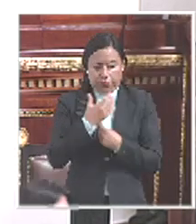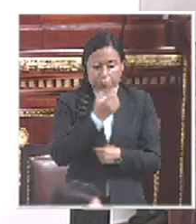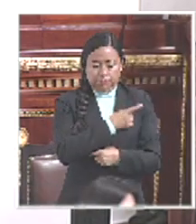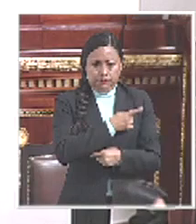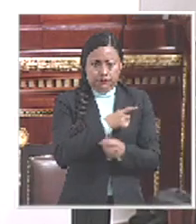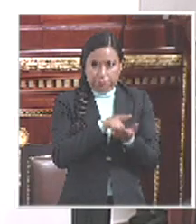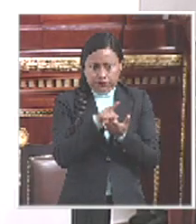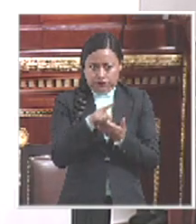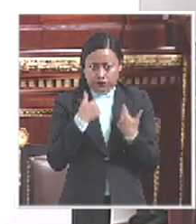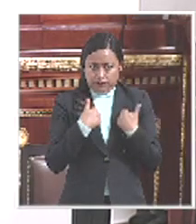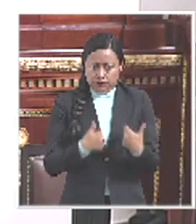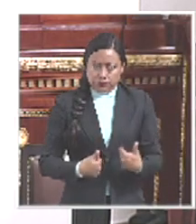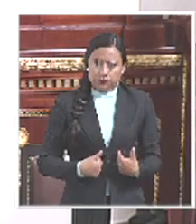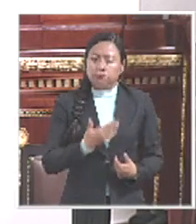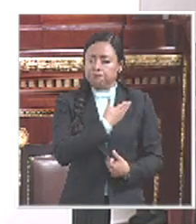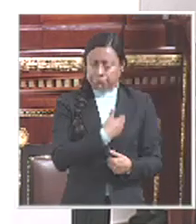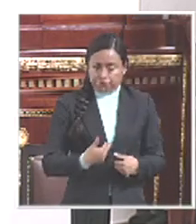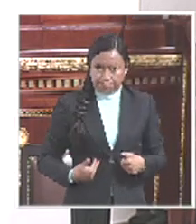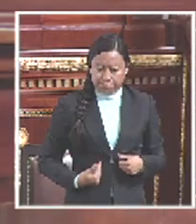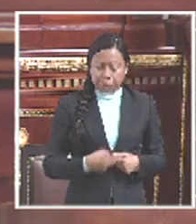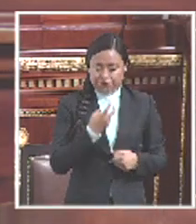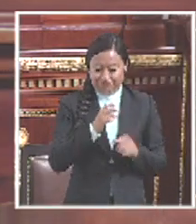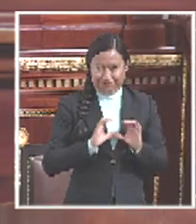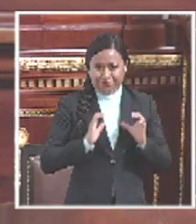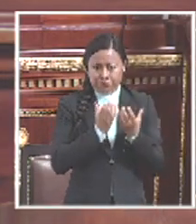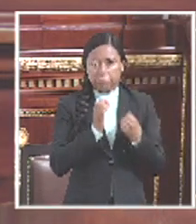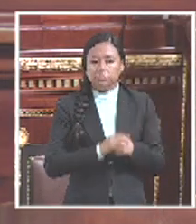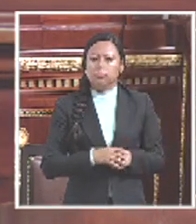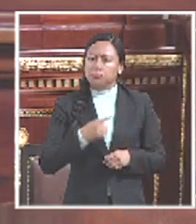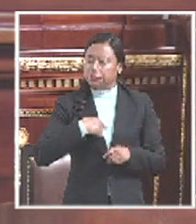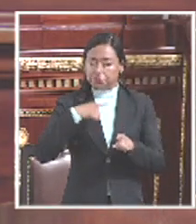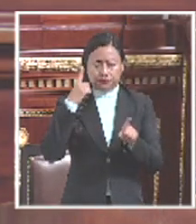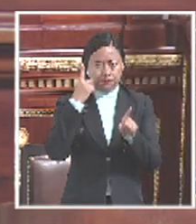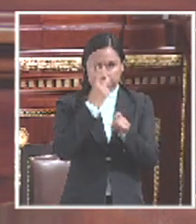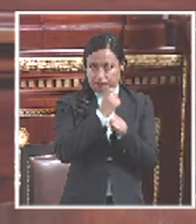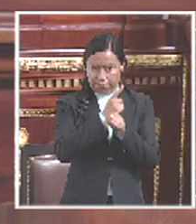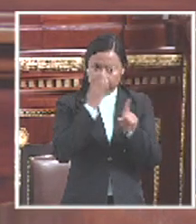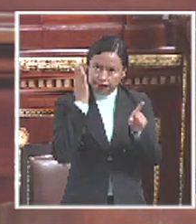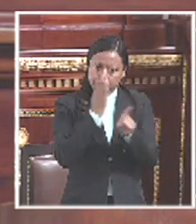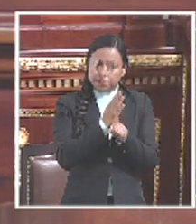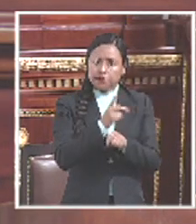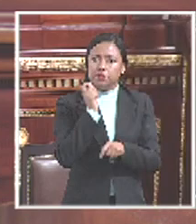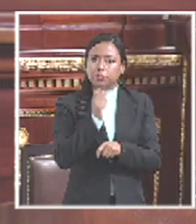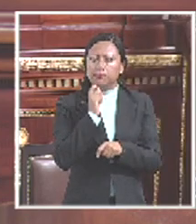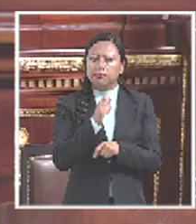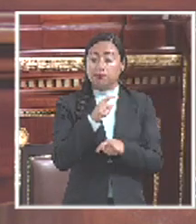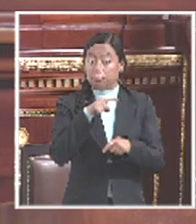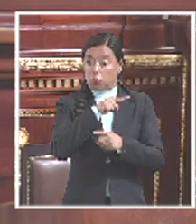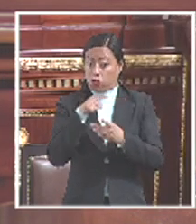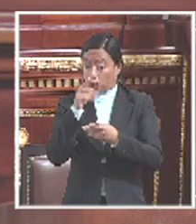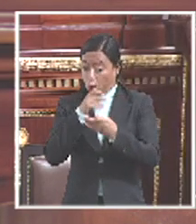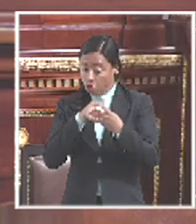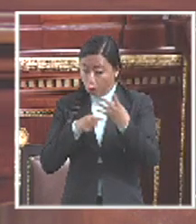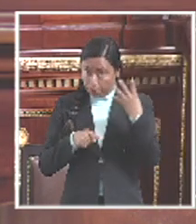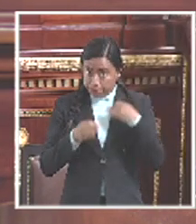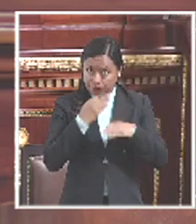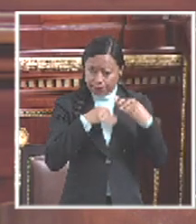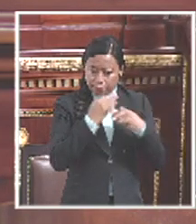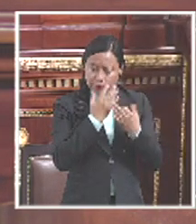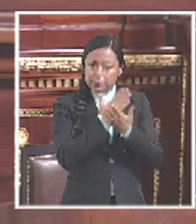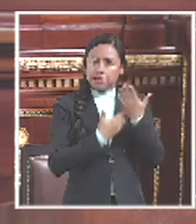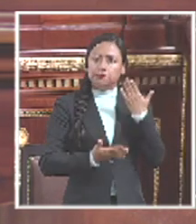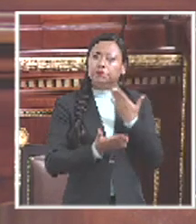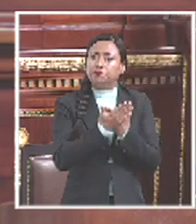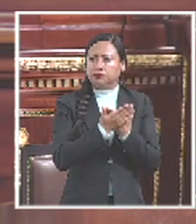Derechos Humanos de este Congreso, una de mis prioridades es dar seguimiento a dichas propuestas. La parlamentaria